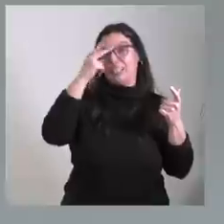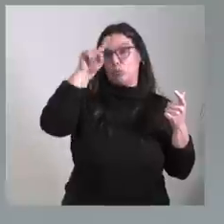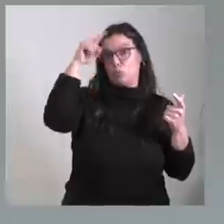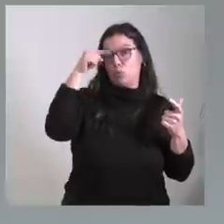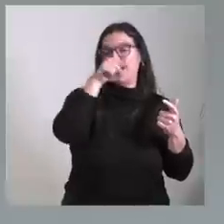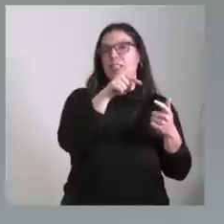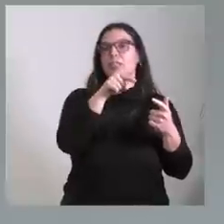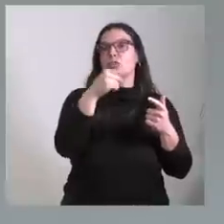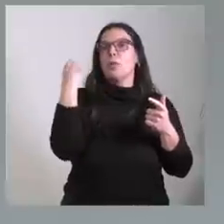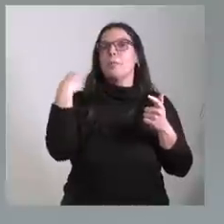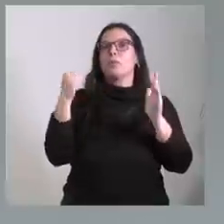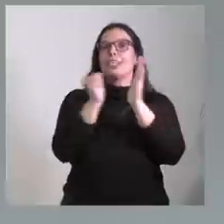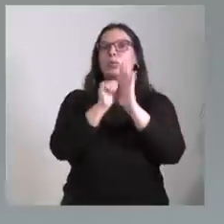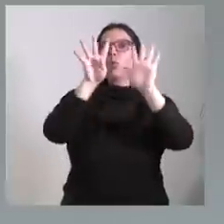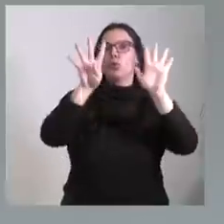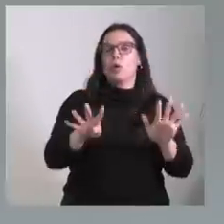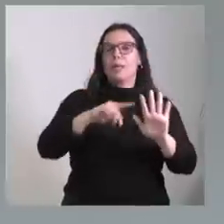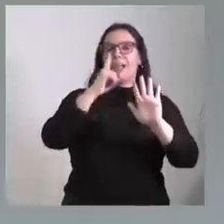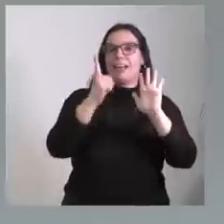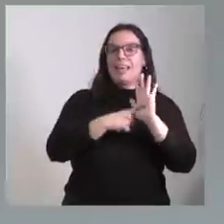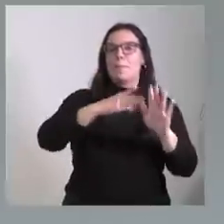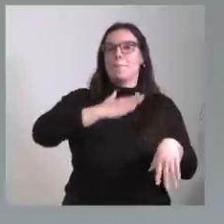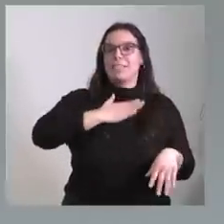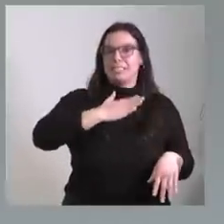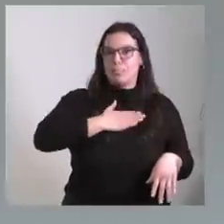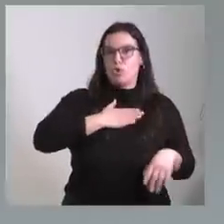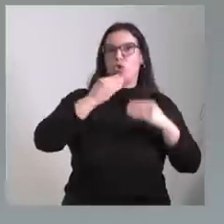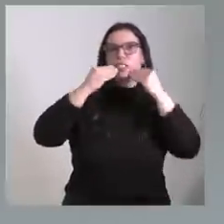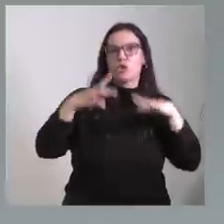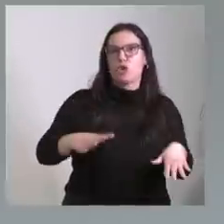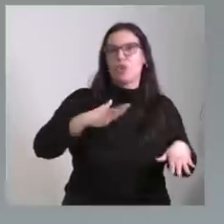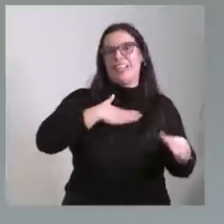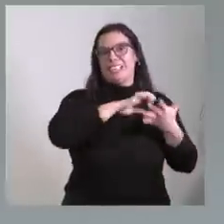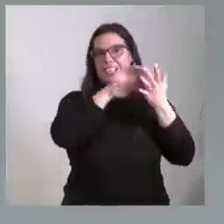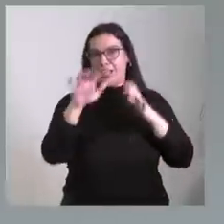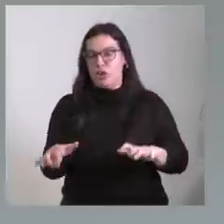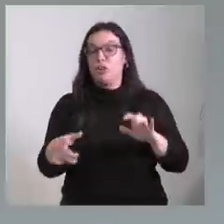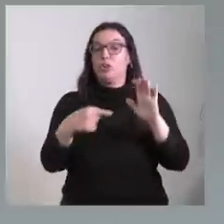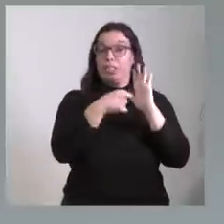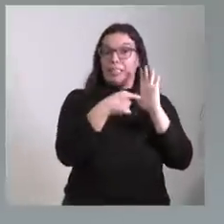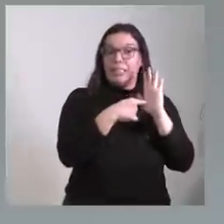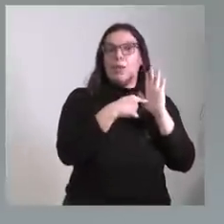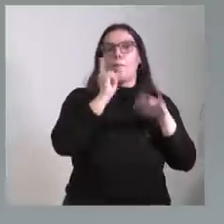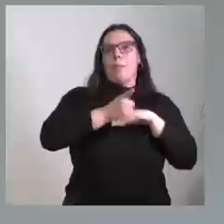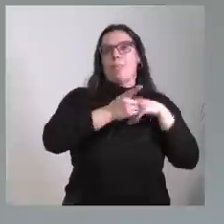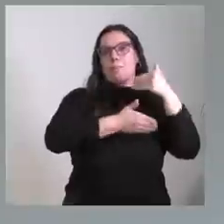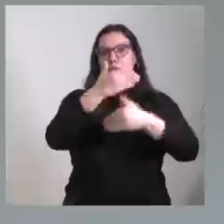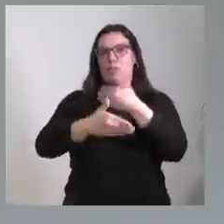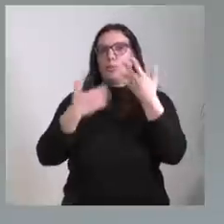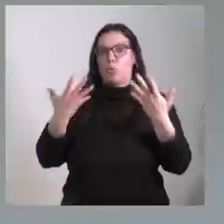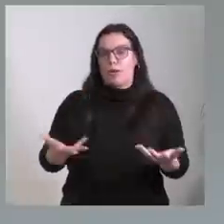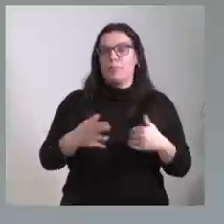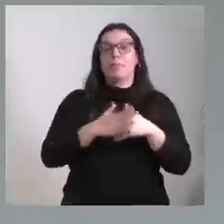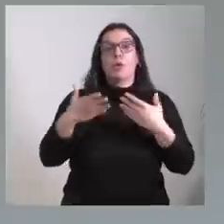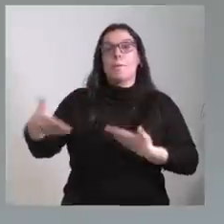es el establecido en el artículo 9 de la ley de patrimonio histórico de Castilla y león y por tanto ese es el procedimiento la solicitud